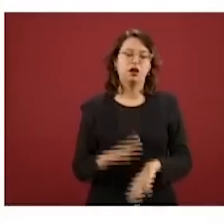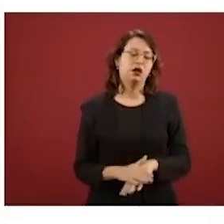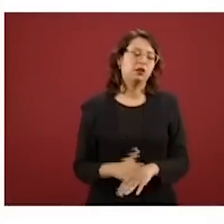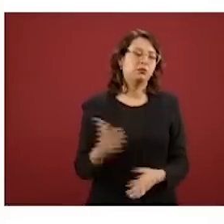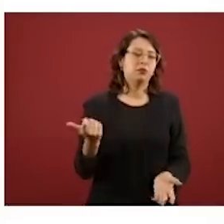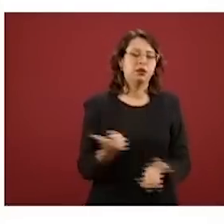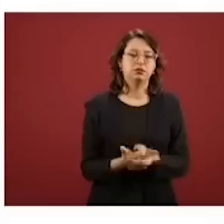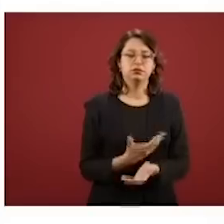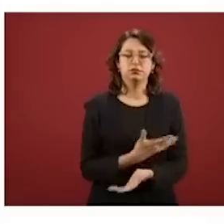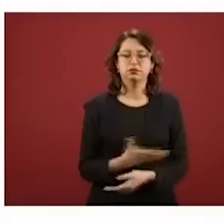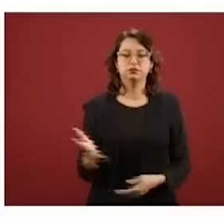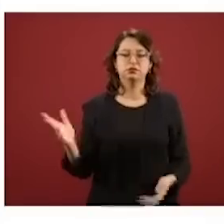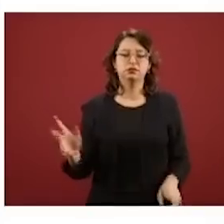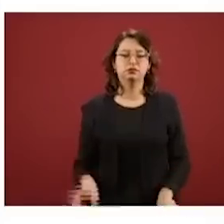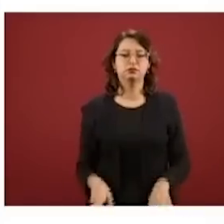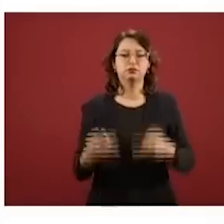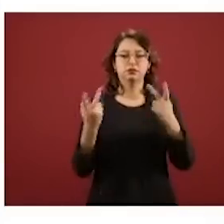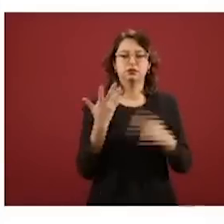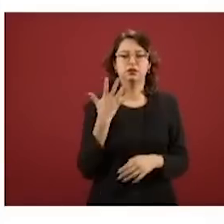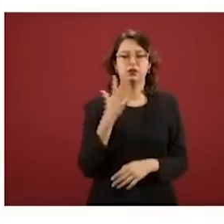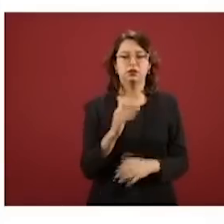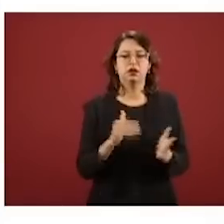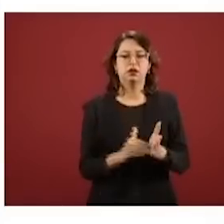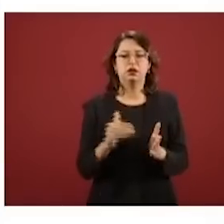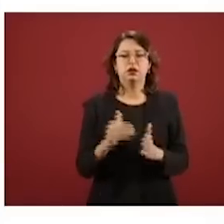rebasó el umbral de los 5 millones y se vendió en